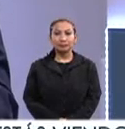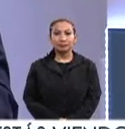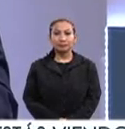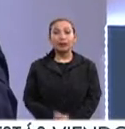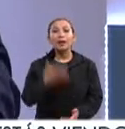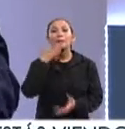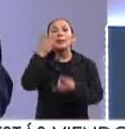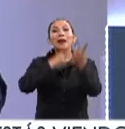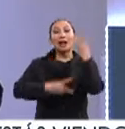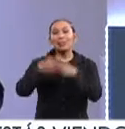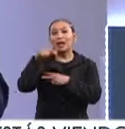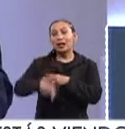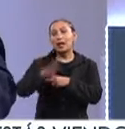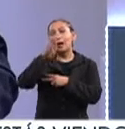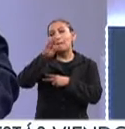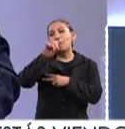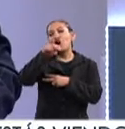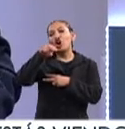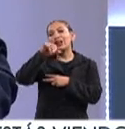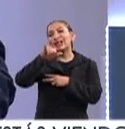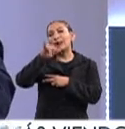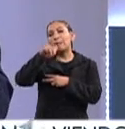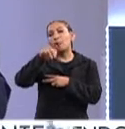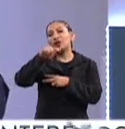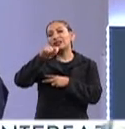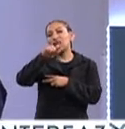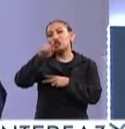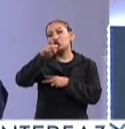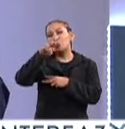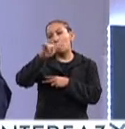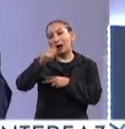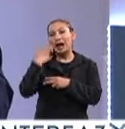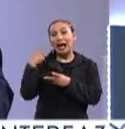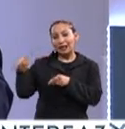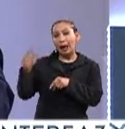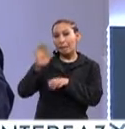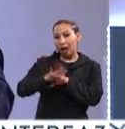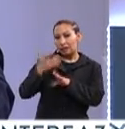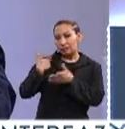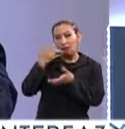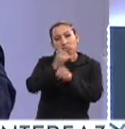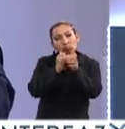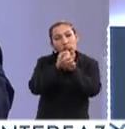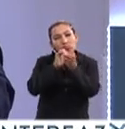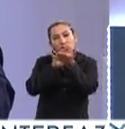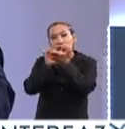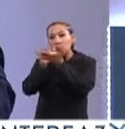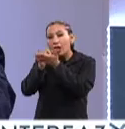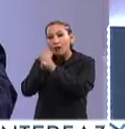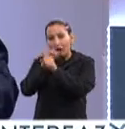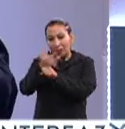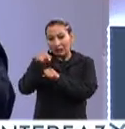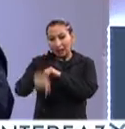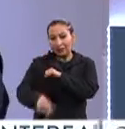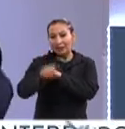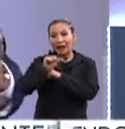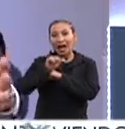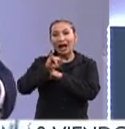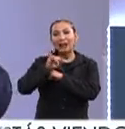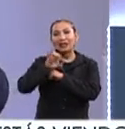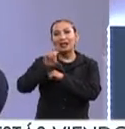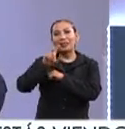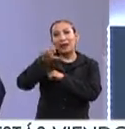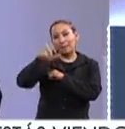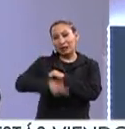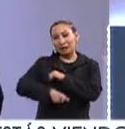Y le damos la bienvenida a Bonnie Moctezuma. Ella es una de nuestras principales generadoras de información de la Agencia Informativa de Educación de